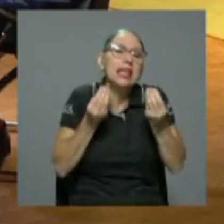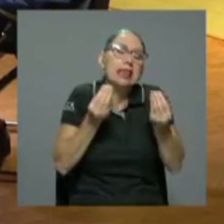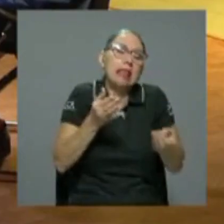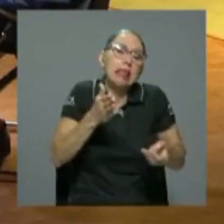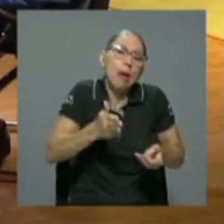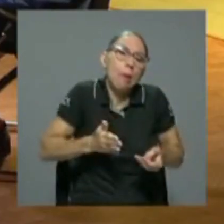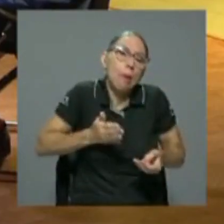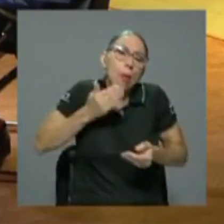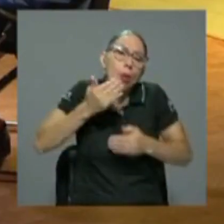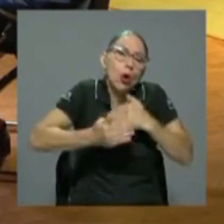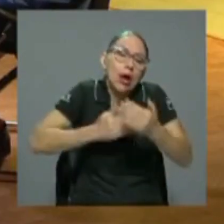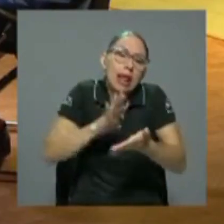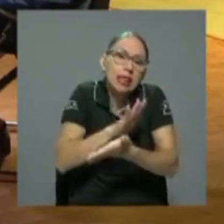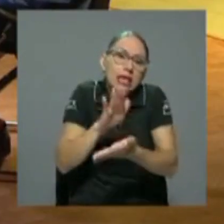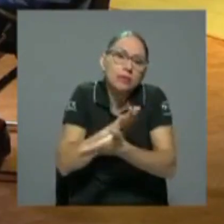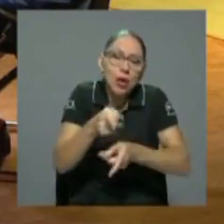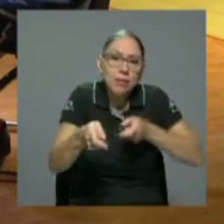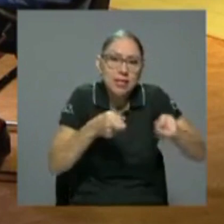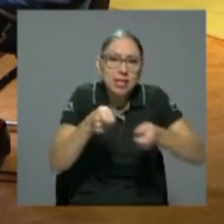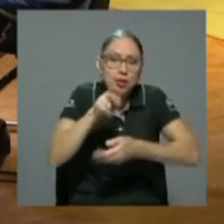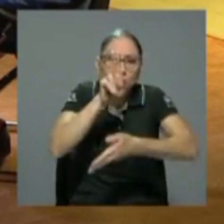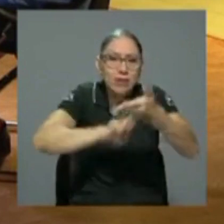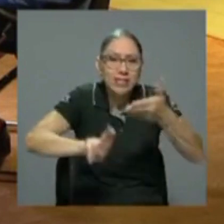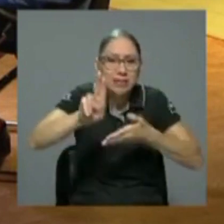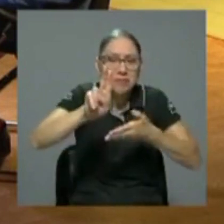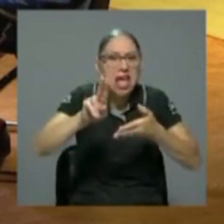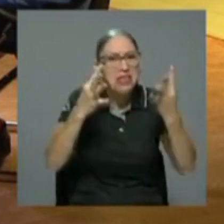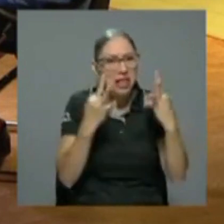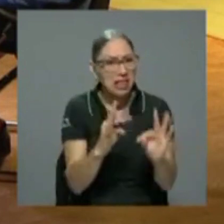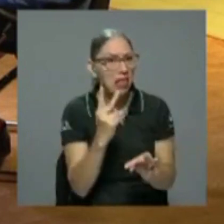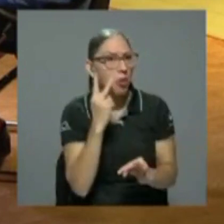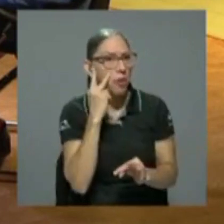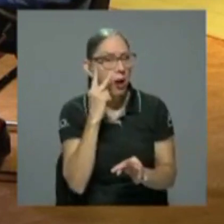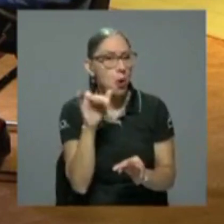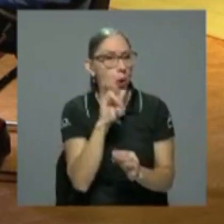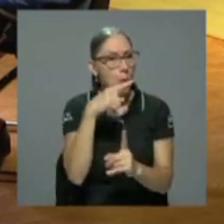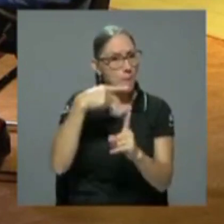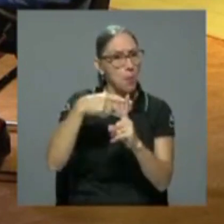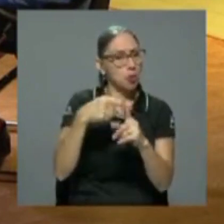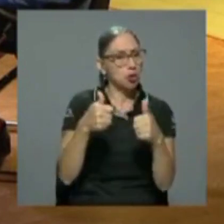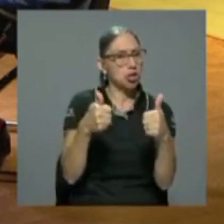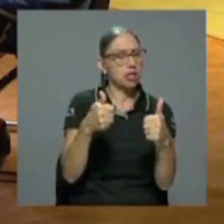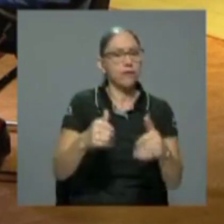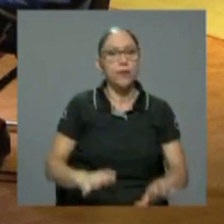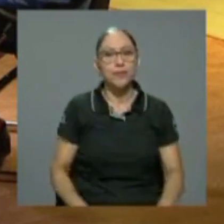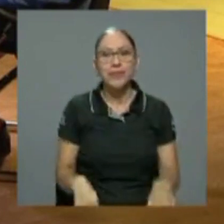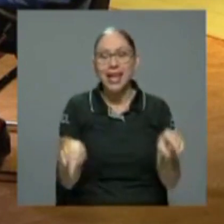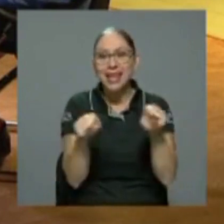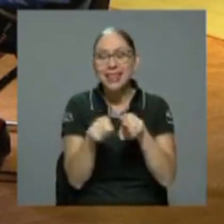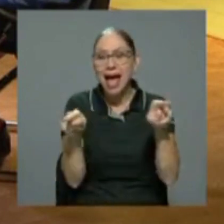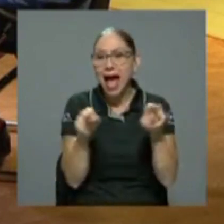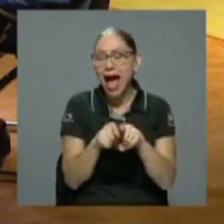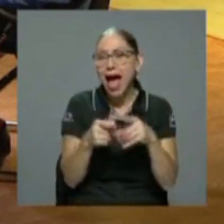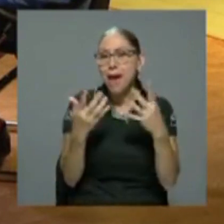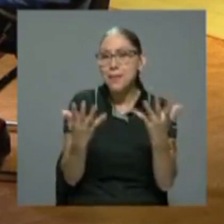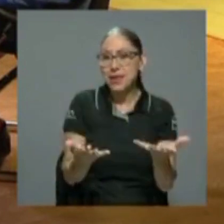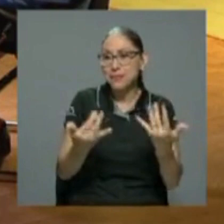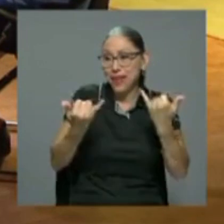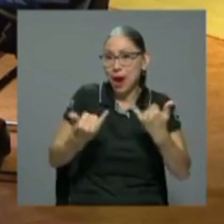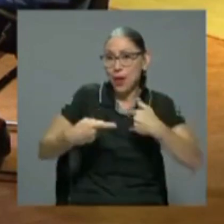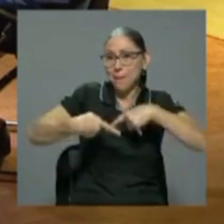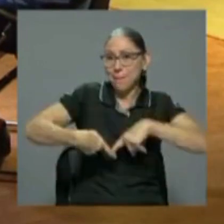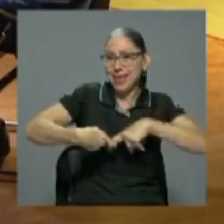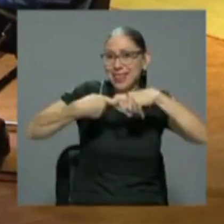administración universitaria, y estamos tratando de verlo con ojos muy positivos. También quería comentar que está pendiente, pero